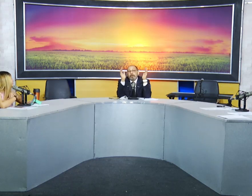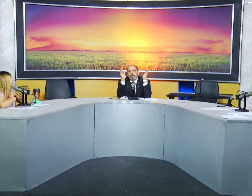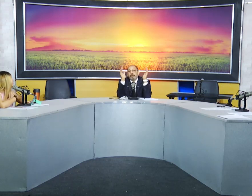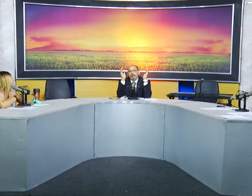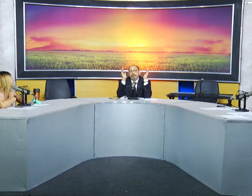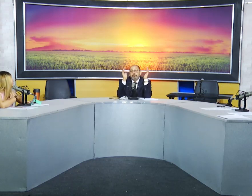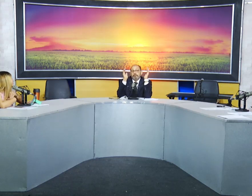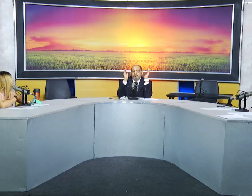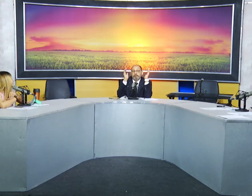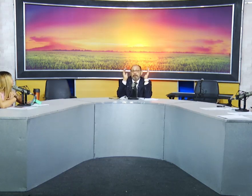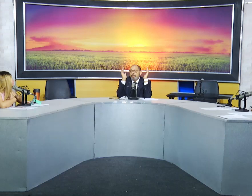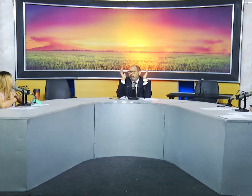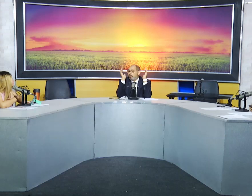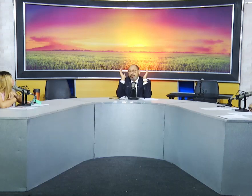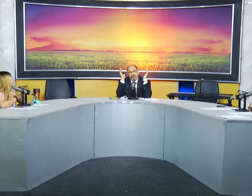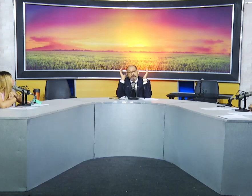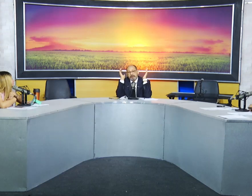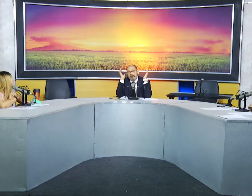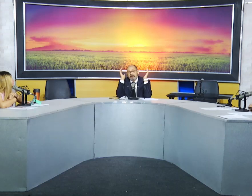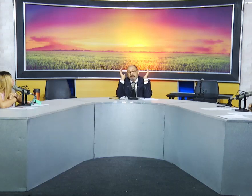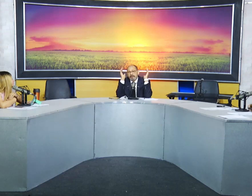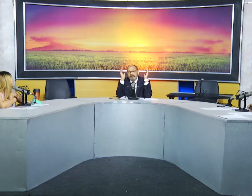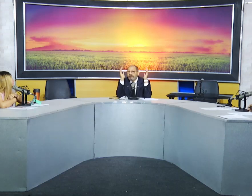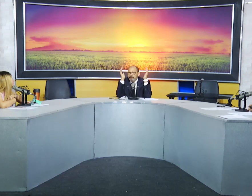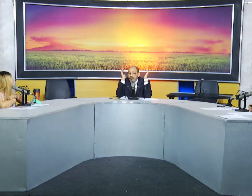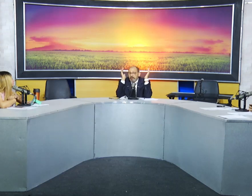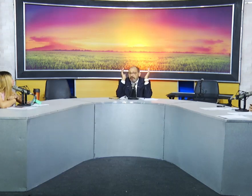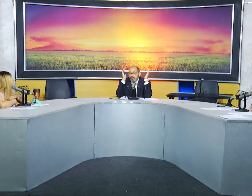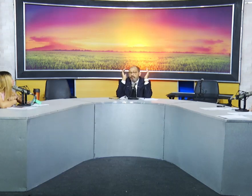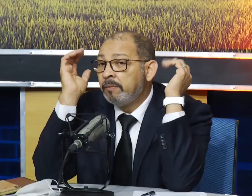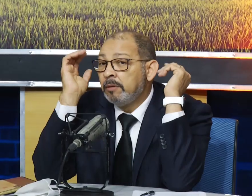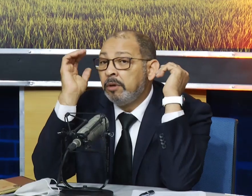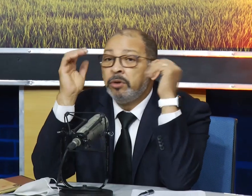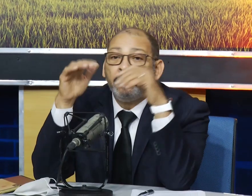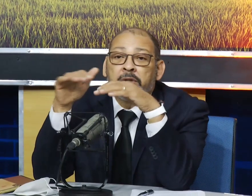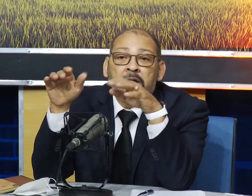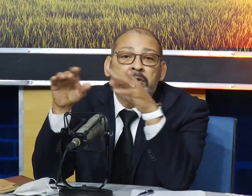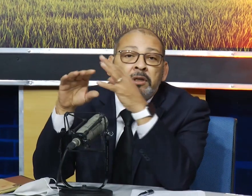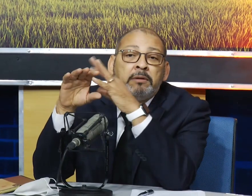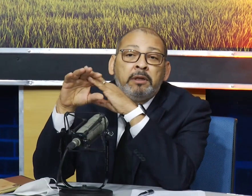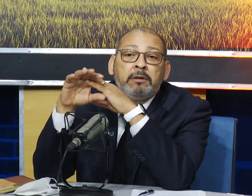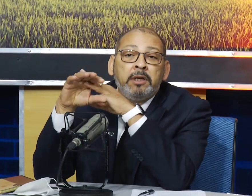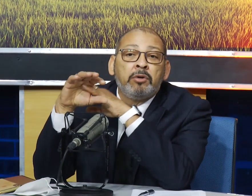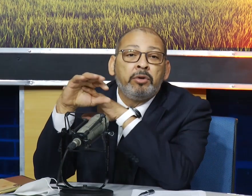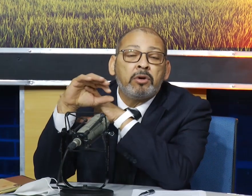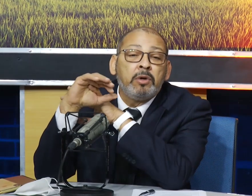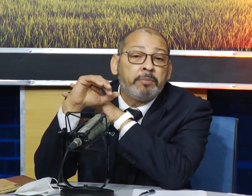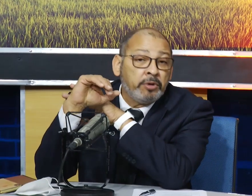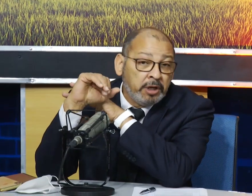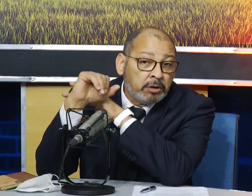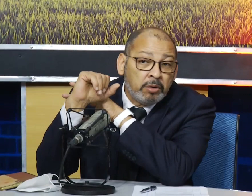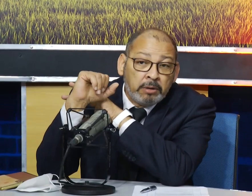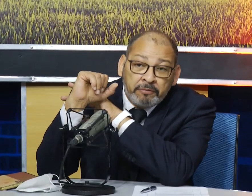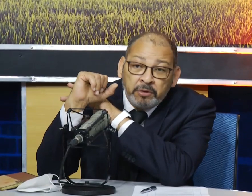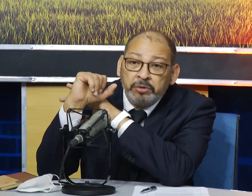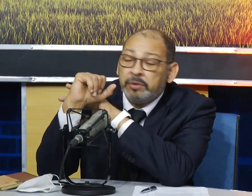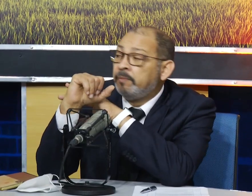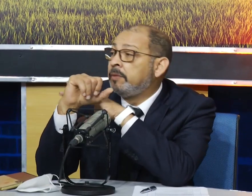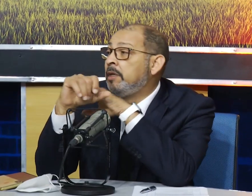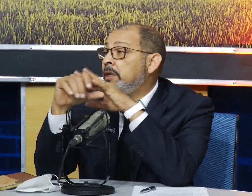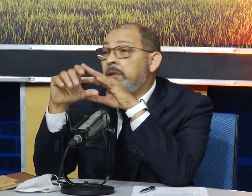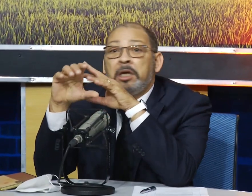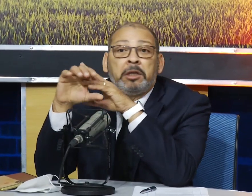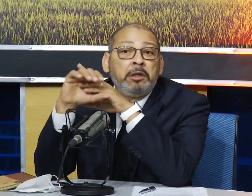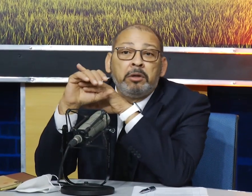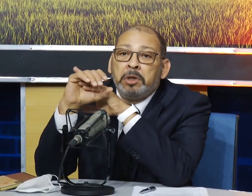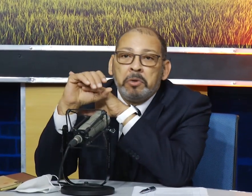no vamos yo voy a partir de la idea de que se ha dicho aquí pues yo no tengo ni conozco el proyecto a fondo